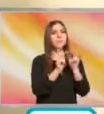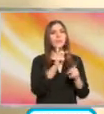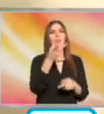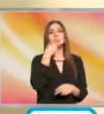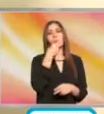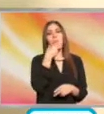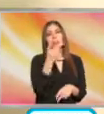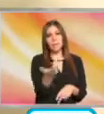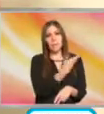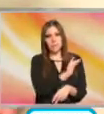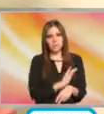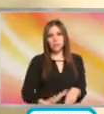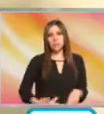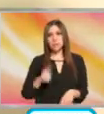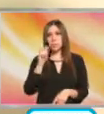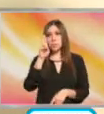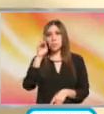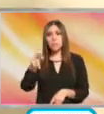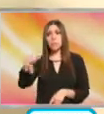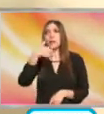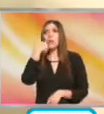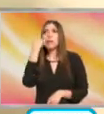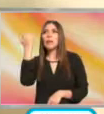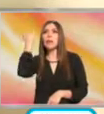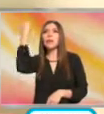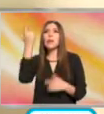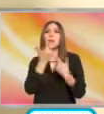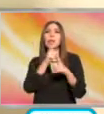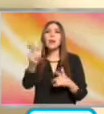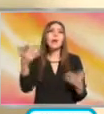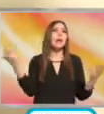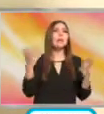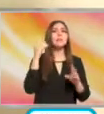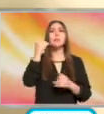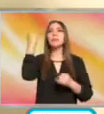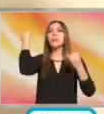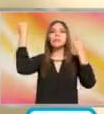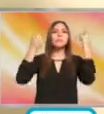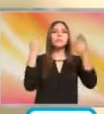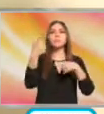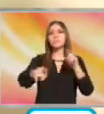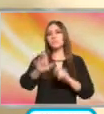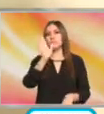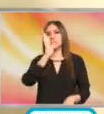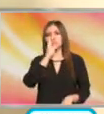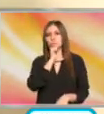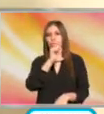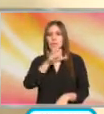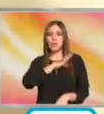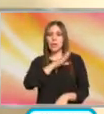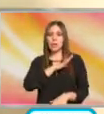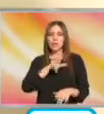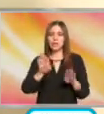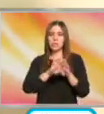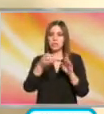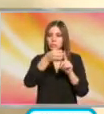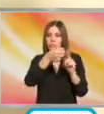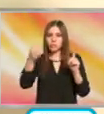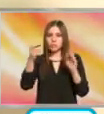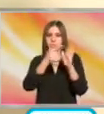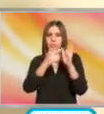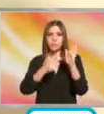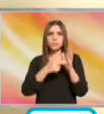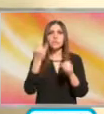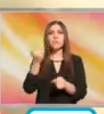lo que se le dé la gana y que hay restricciones legales y pues bueno, acaba de sufrir un revés este fin de semana en una